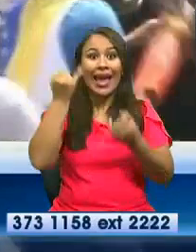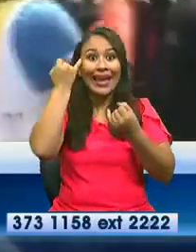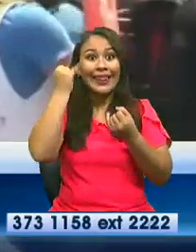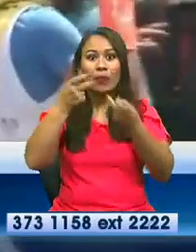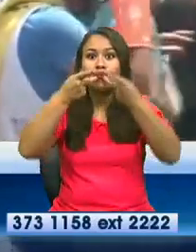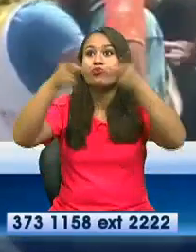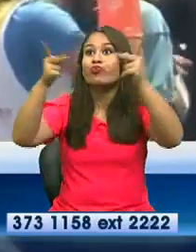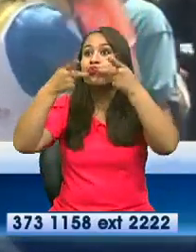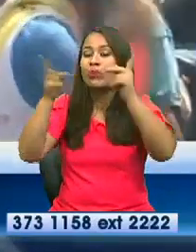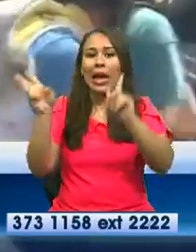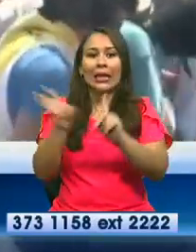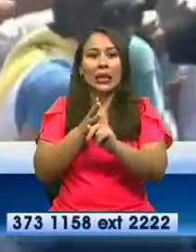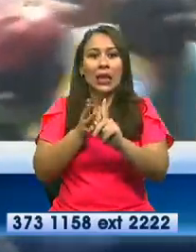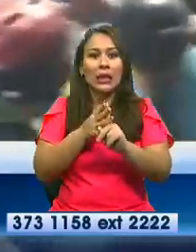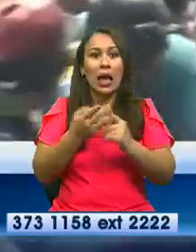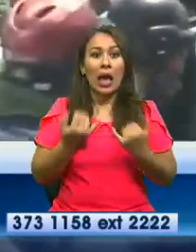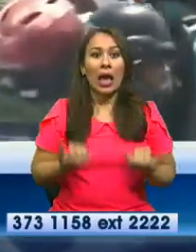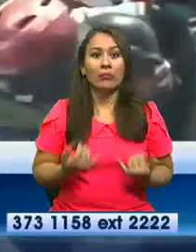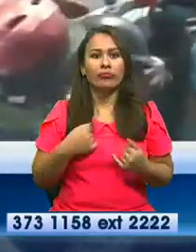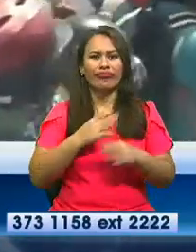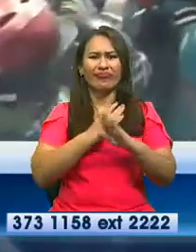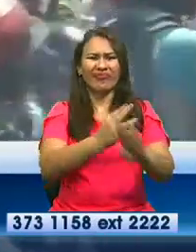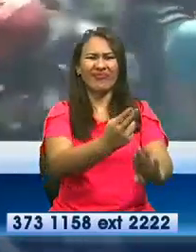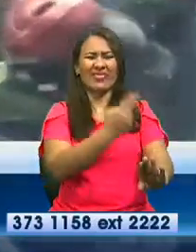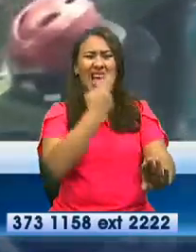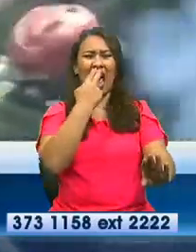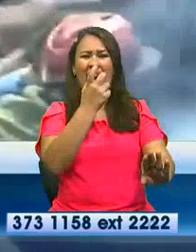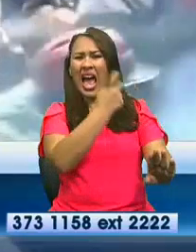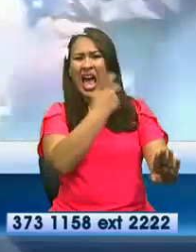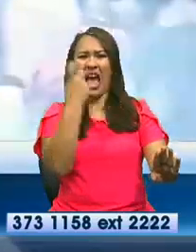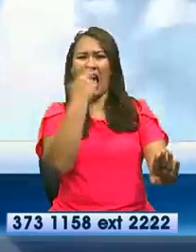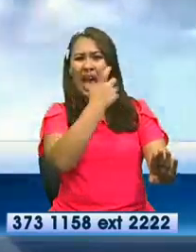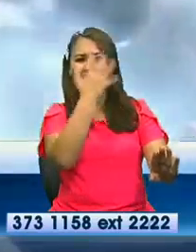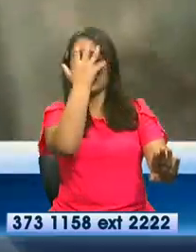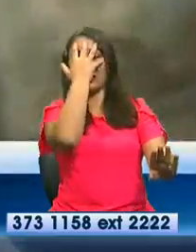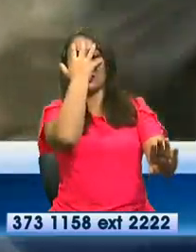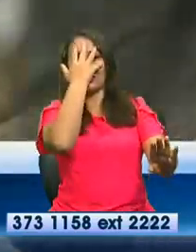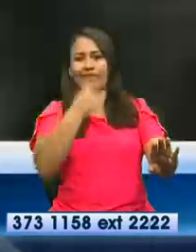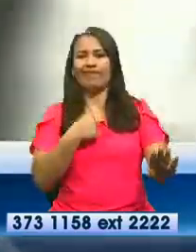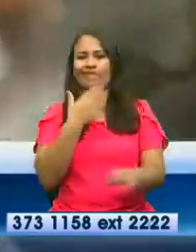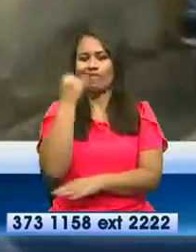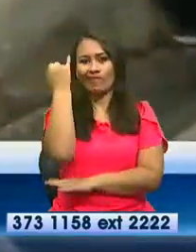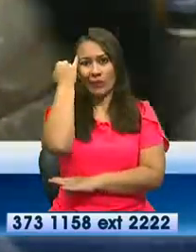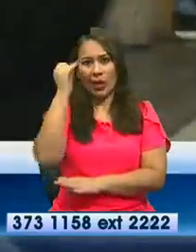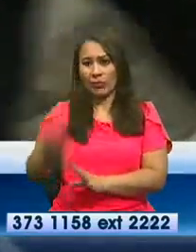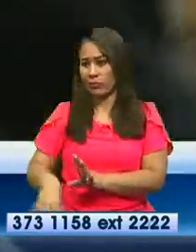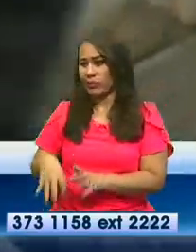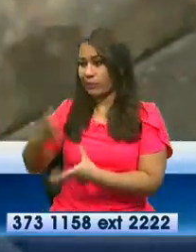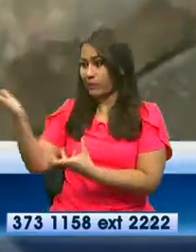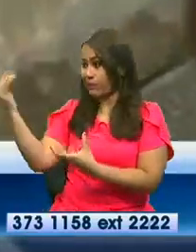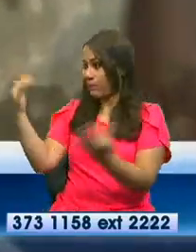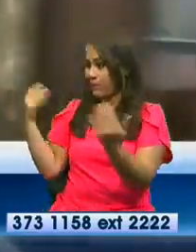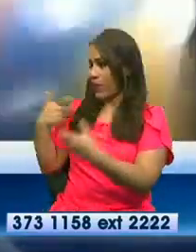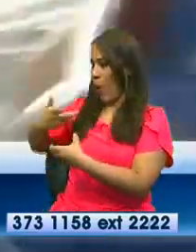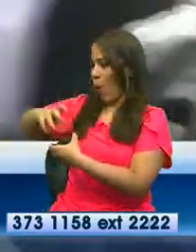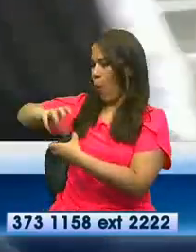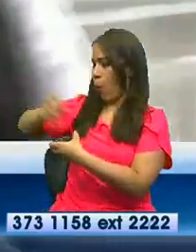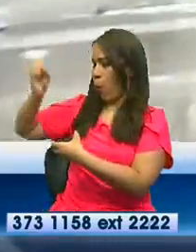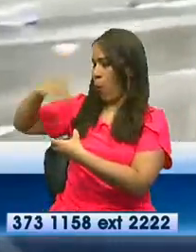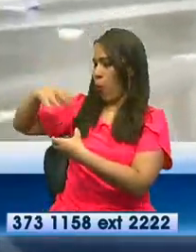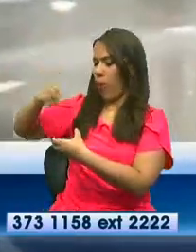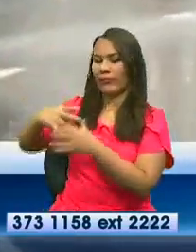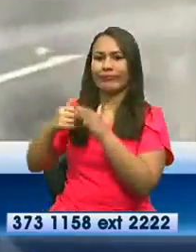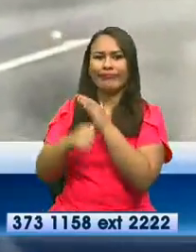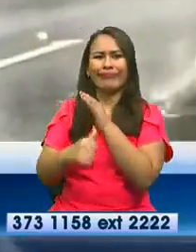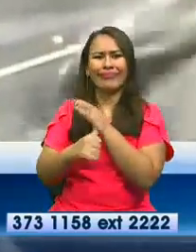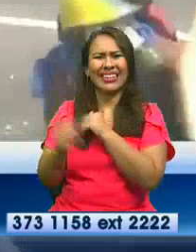para responder al ataque masivo de gases lacrimógenos que lanzan los efectivos militares. Opositores fueron a la batalla cargando sus bombas en una especie de